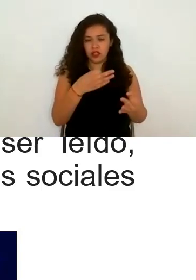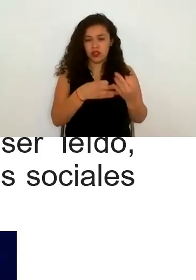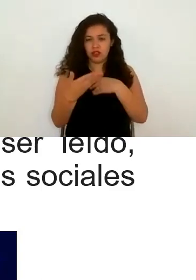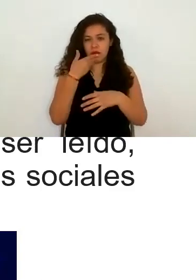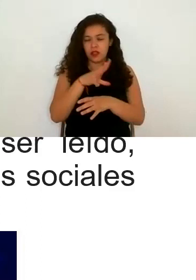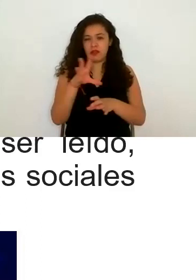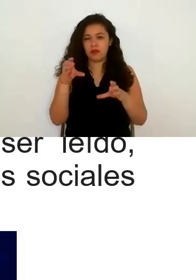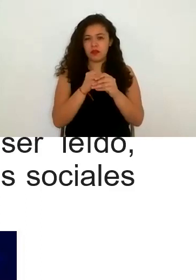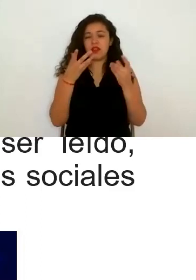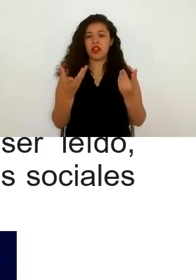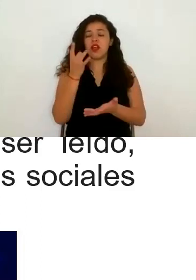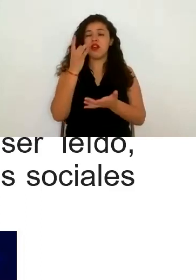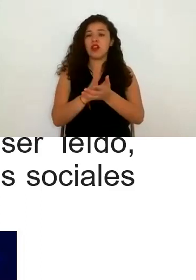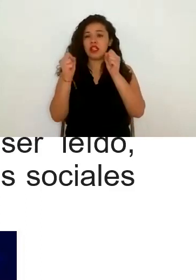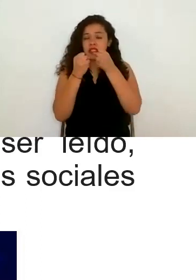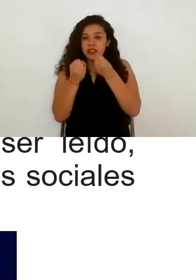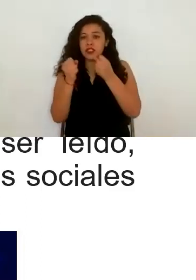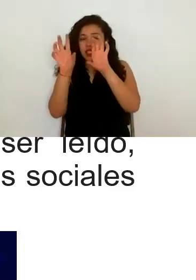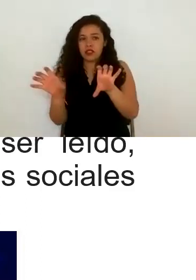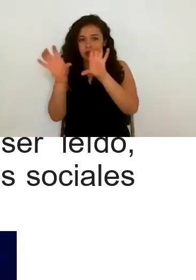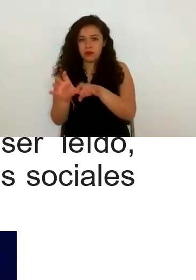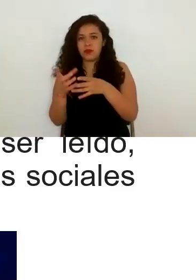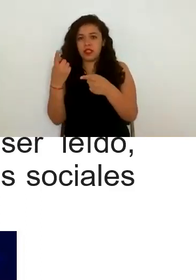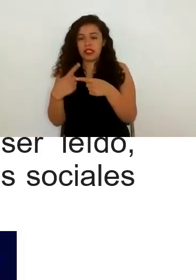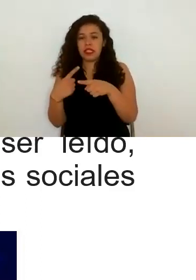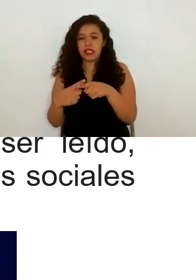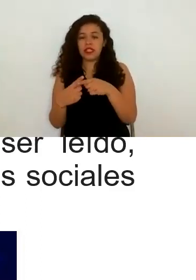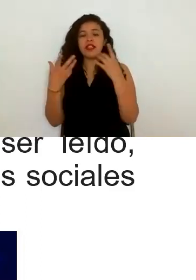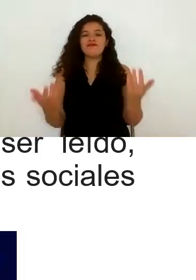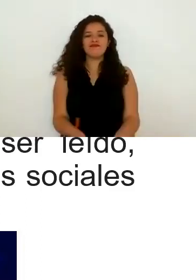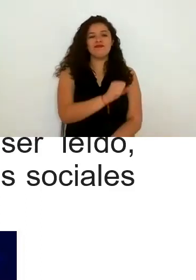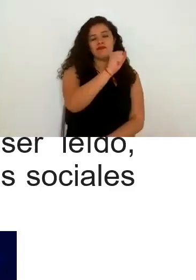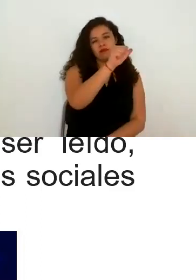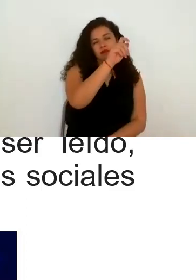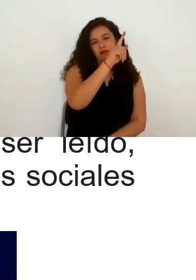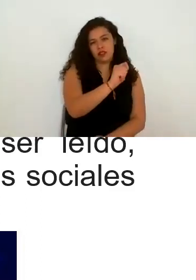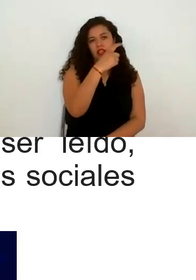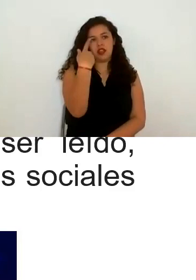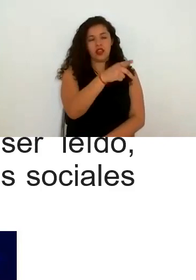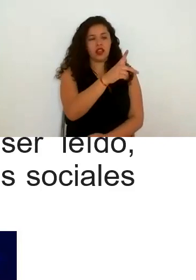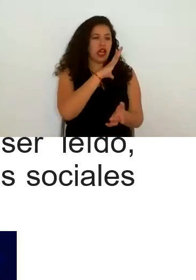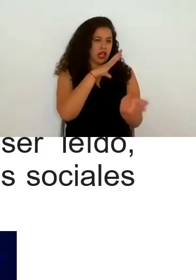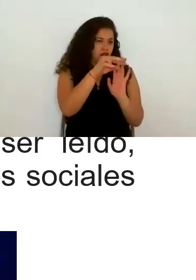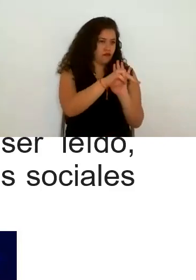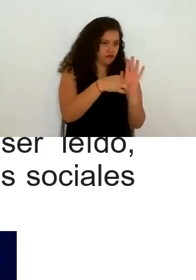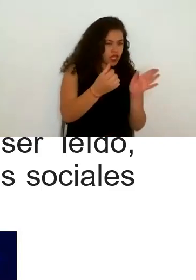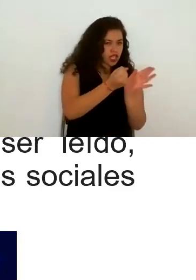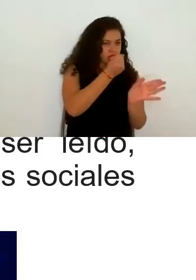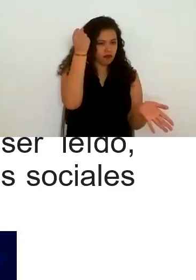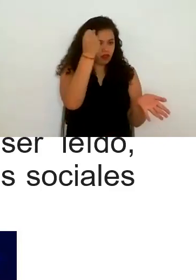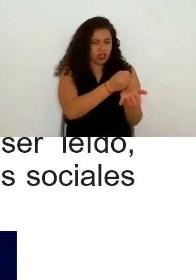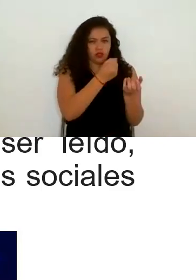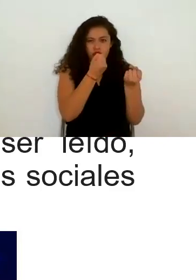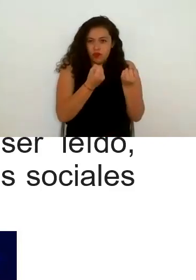electrónico o toda la seguridad electrónica es el SAT. Ellos tienen firmas, sellos de